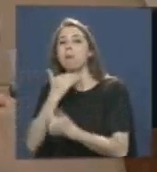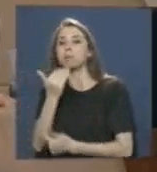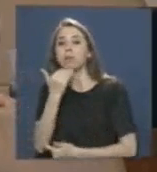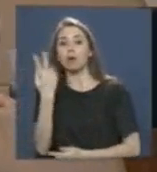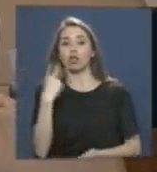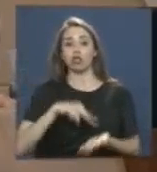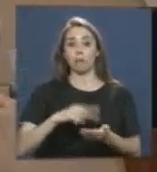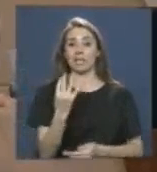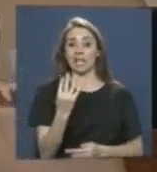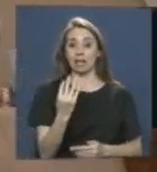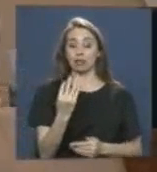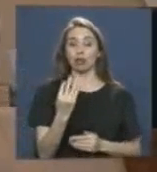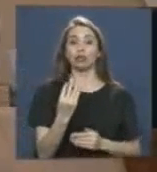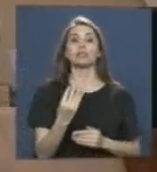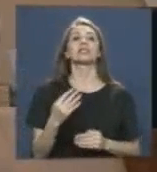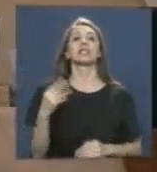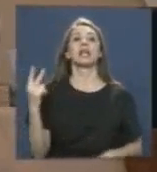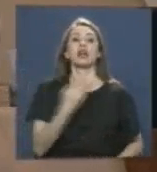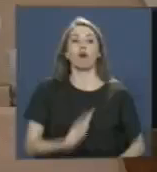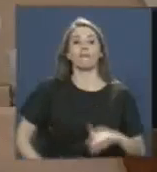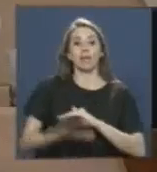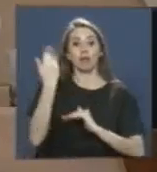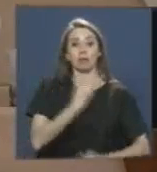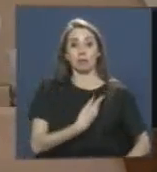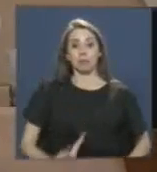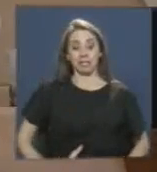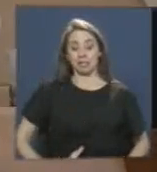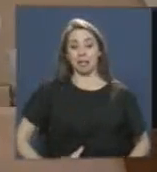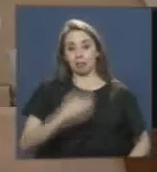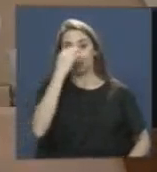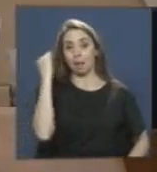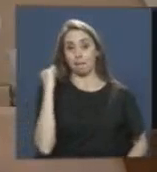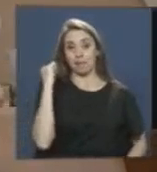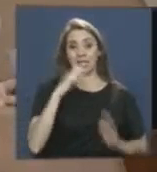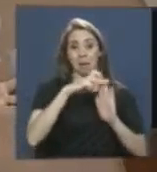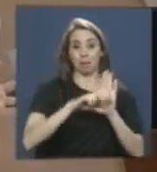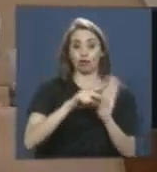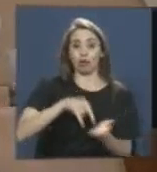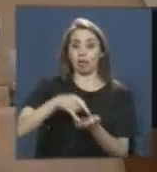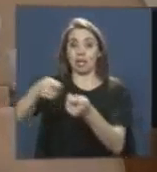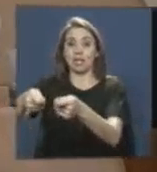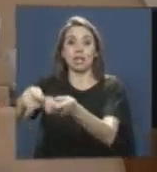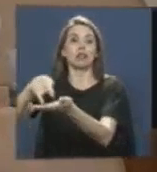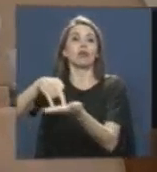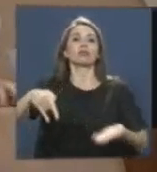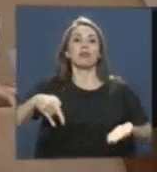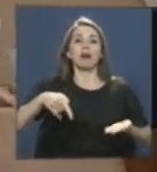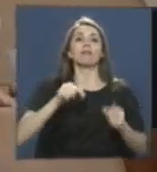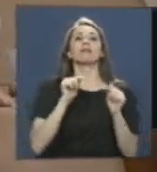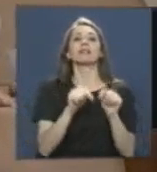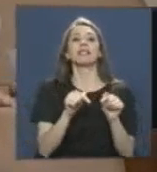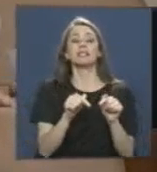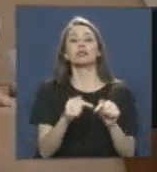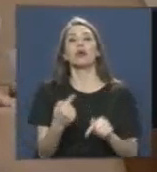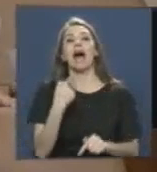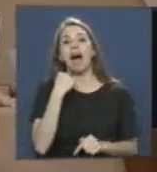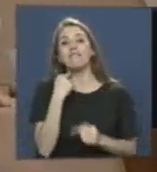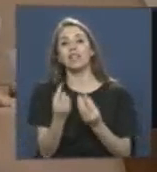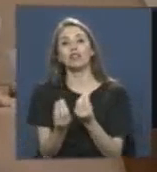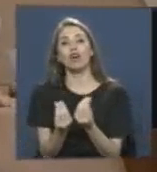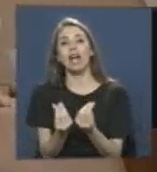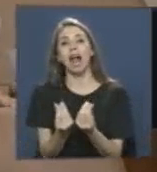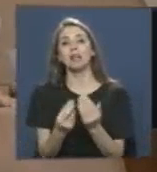2014 su iniciativa al gobierno anterior del presidente Piñera, cuestión toda esta que sin duda afectó la calidad